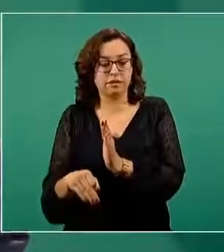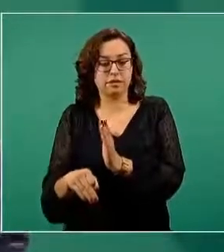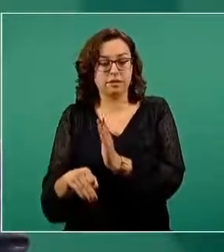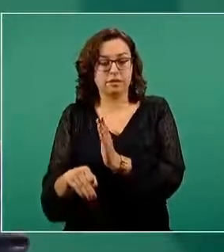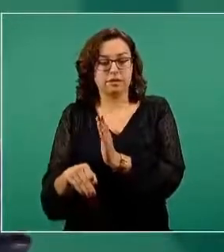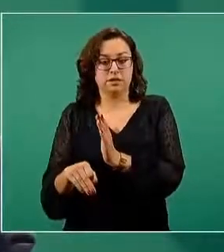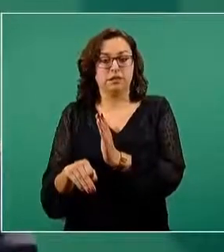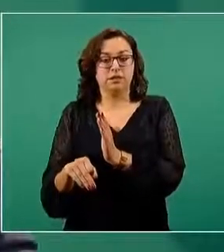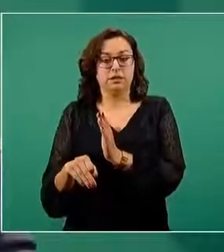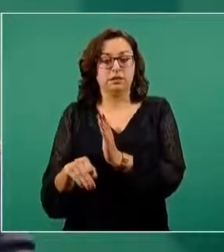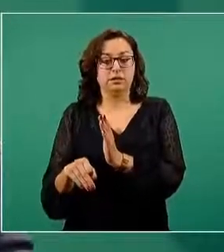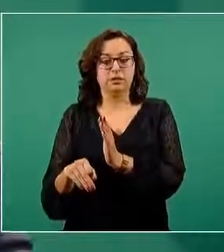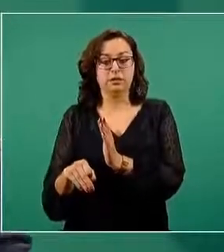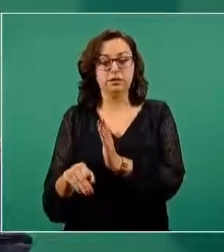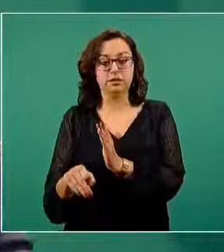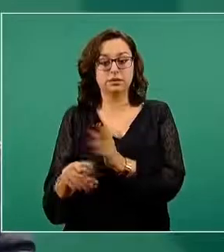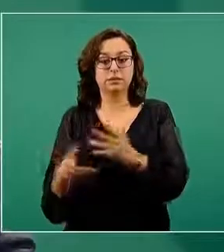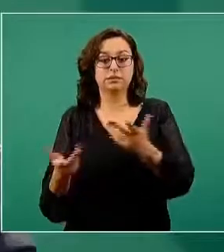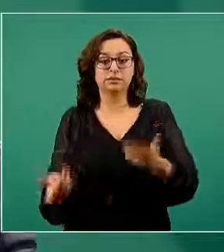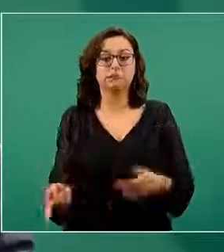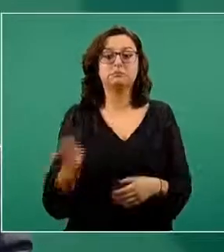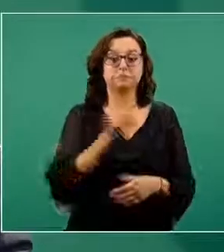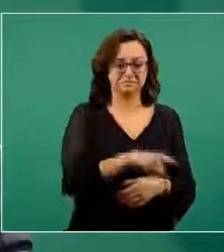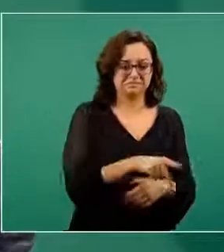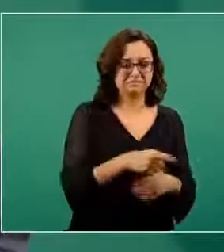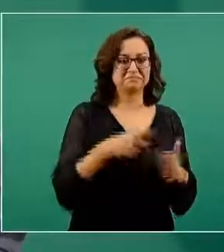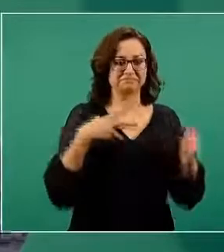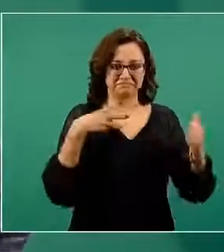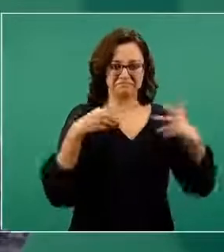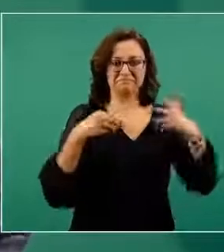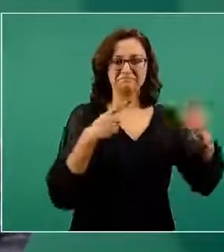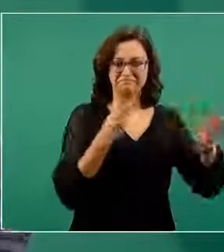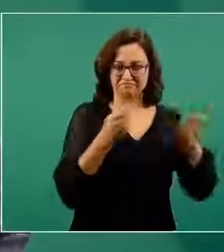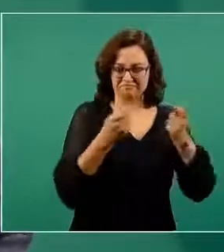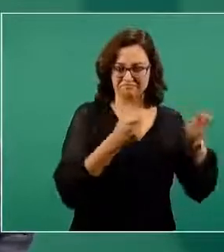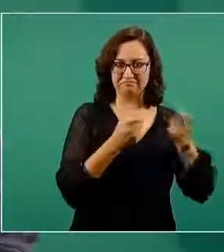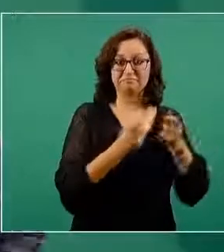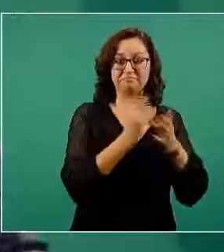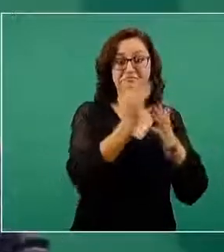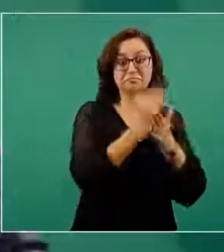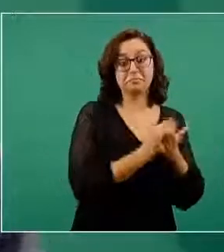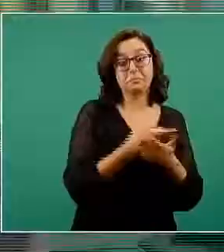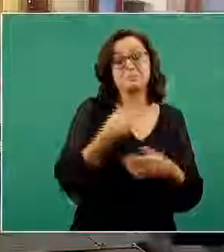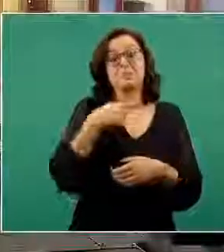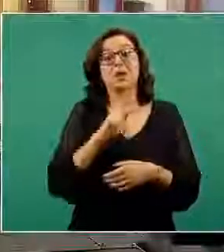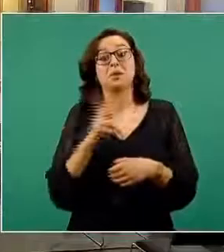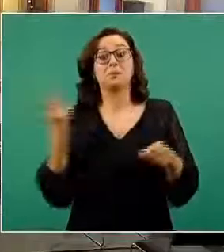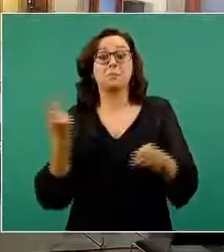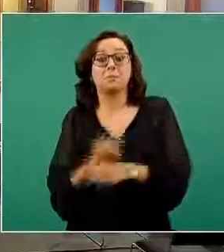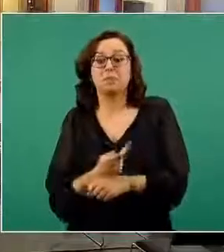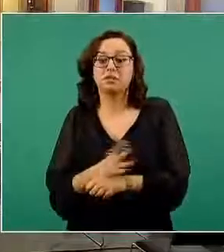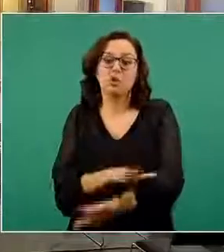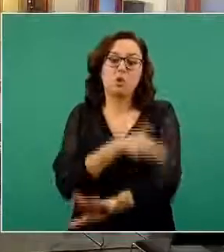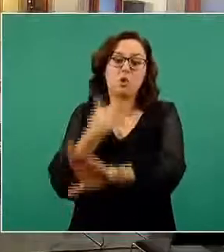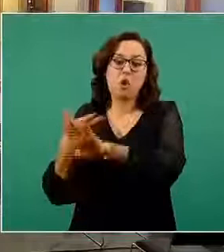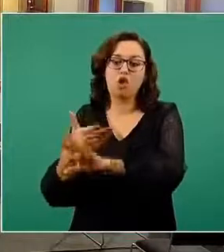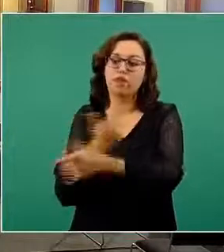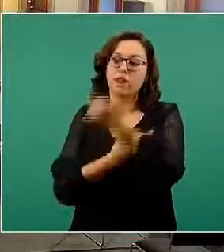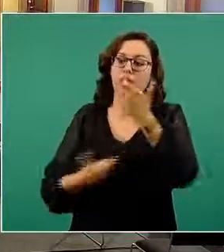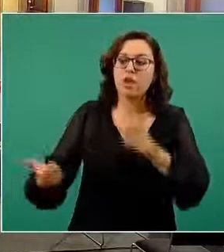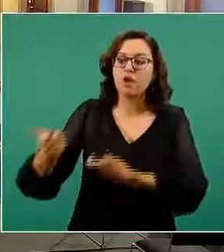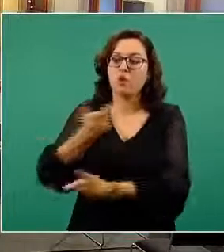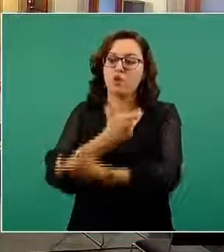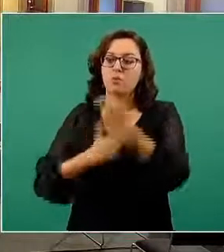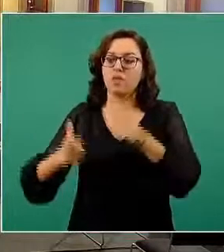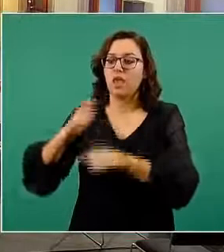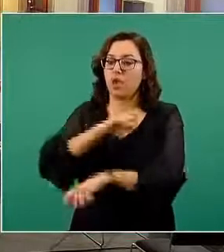Hacerlo tiene la ventaja de controlar la epidemia, pero tiene la desventaja de que afecta la economía, la sociedad,